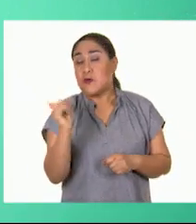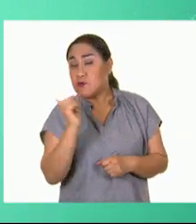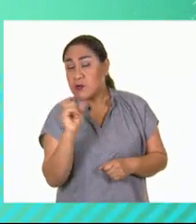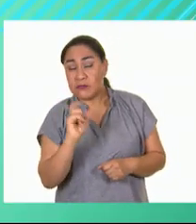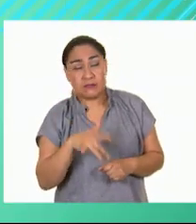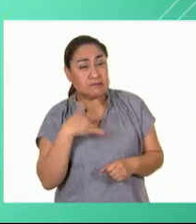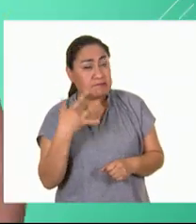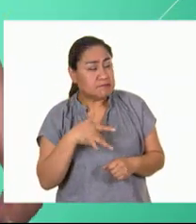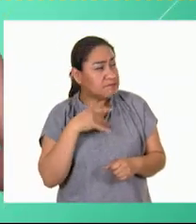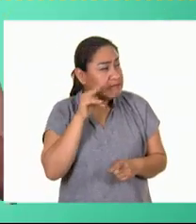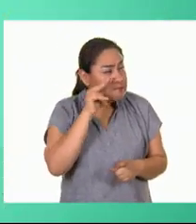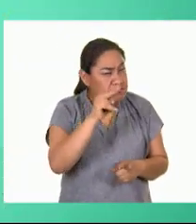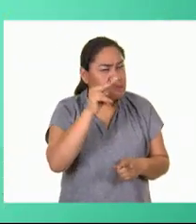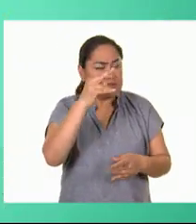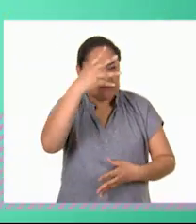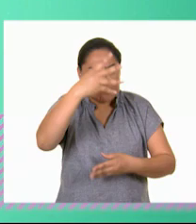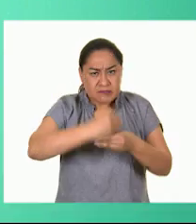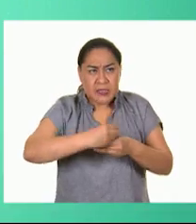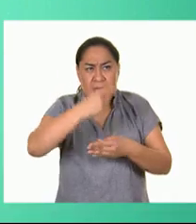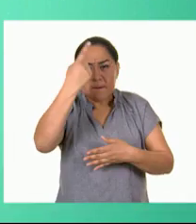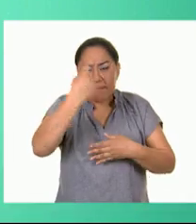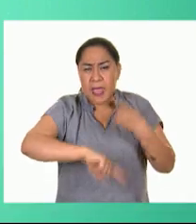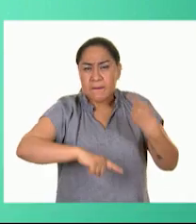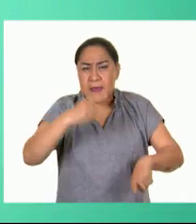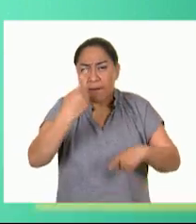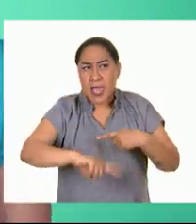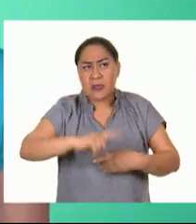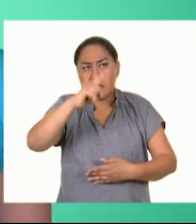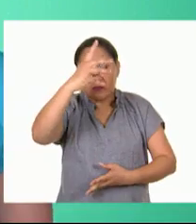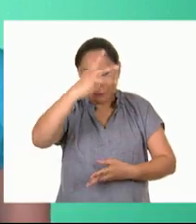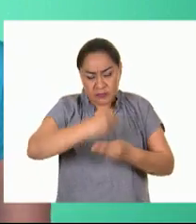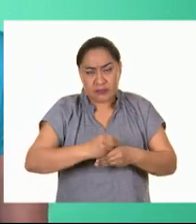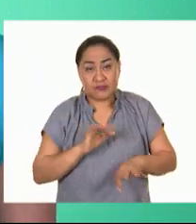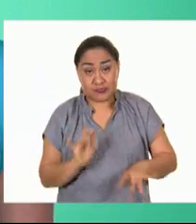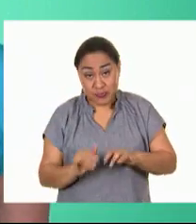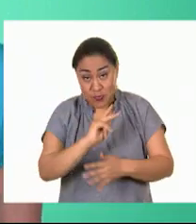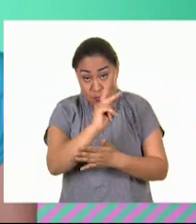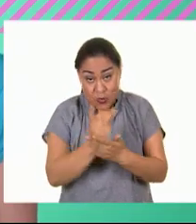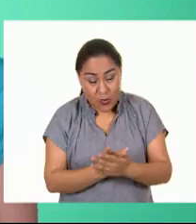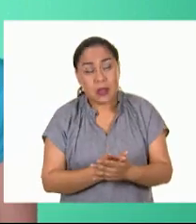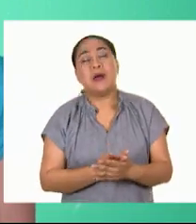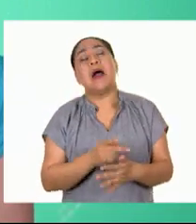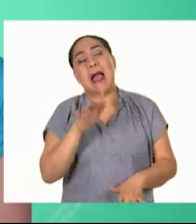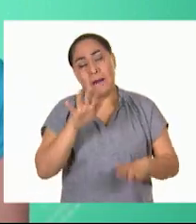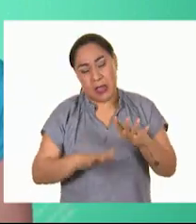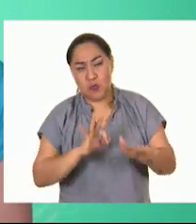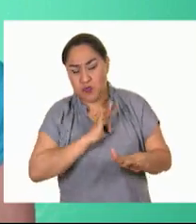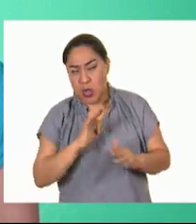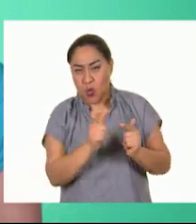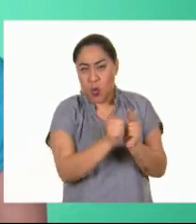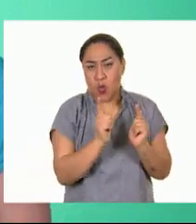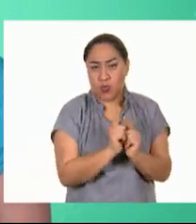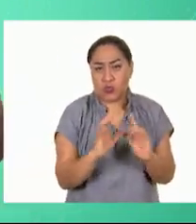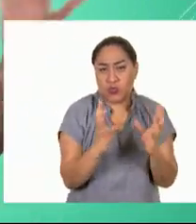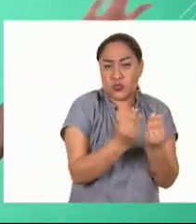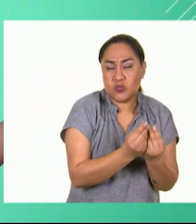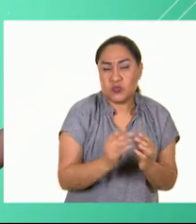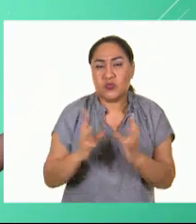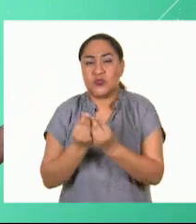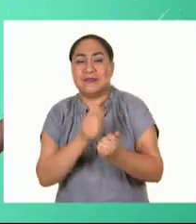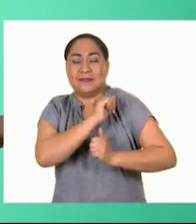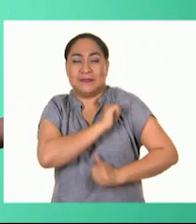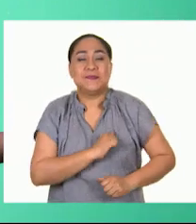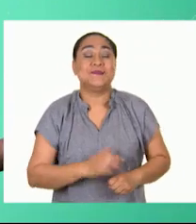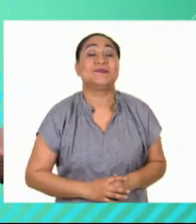un conjunto de instrucciones que se utiliza a lo largo de la programación, muchas veces podemos agruparlas y formar una función.